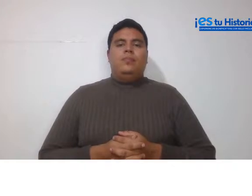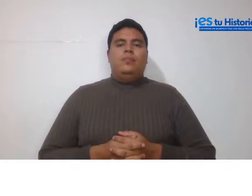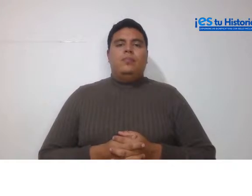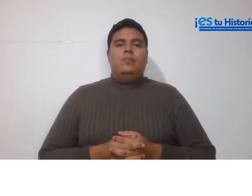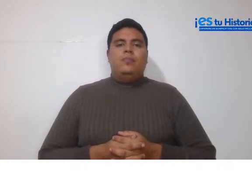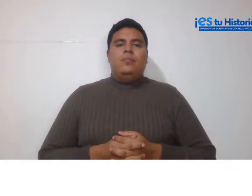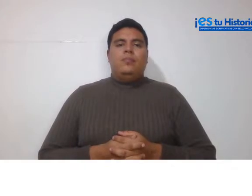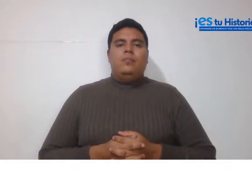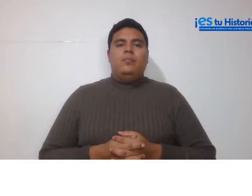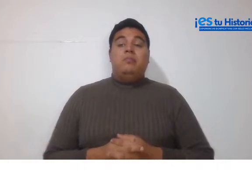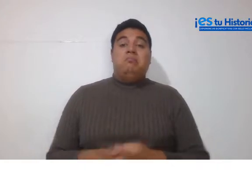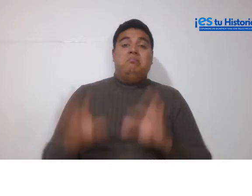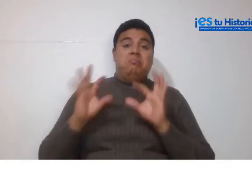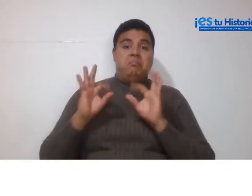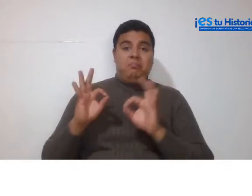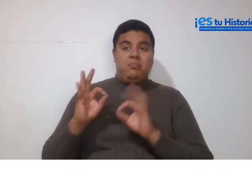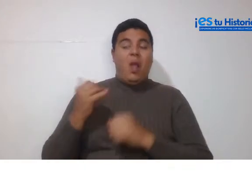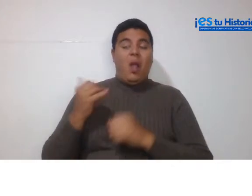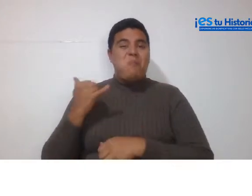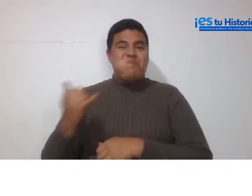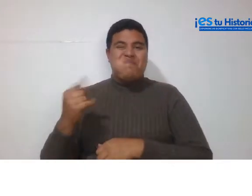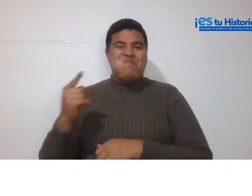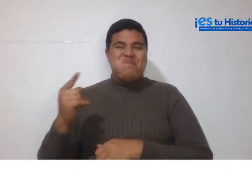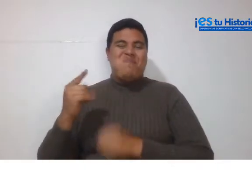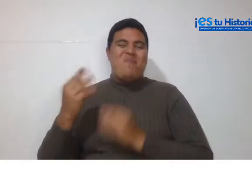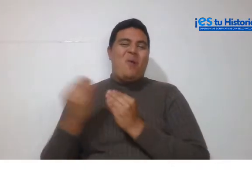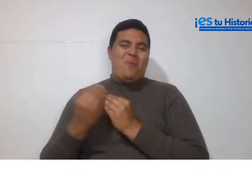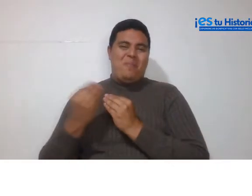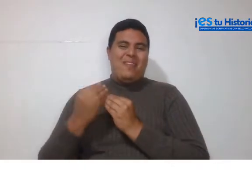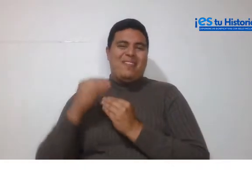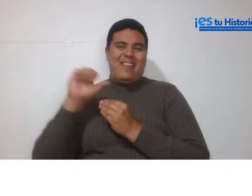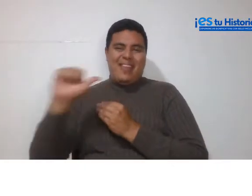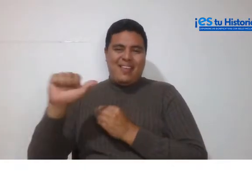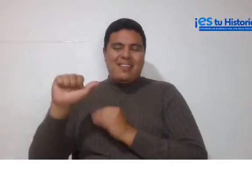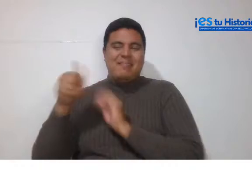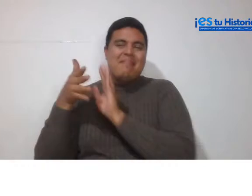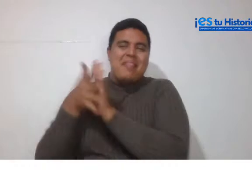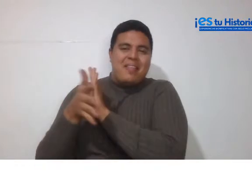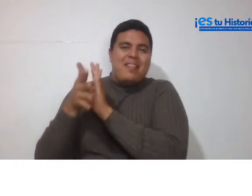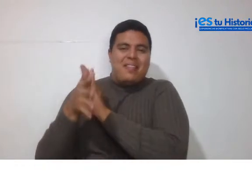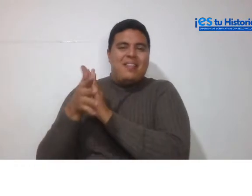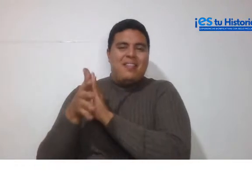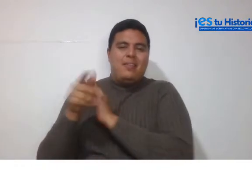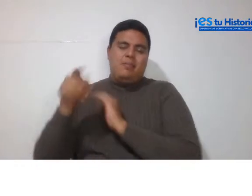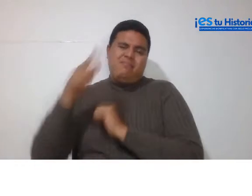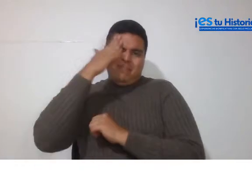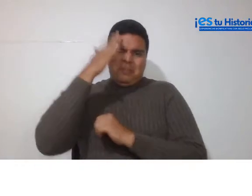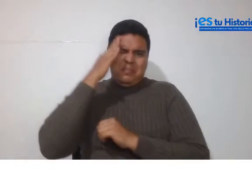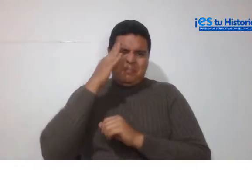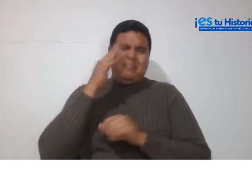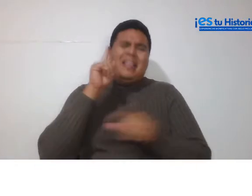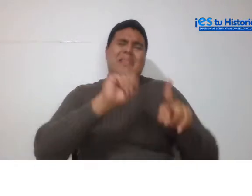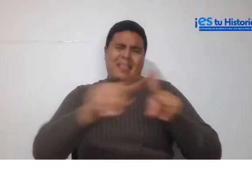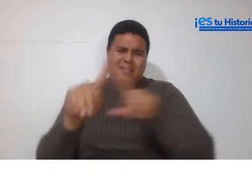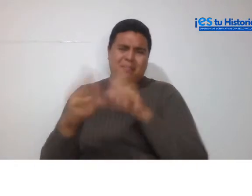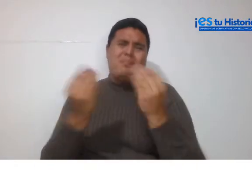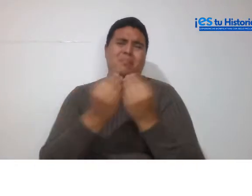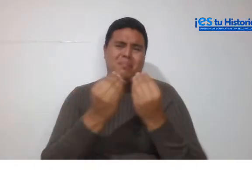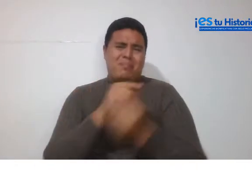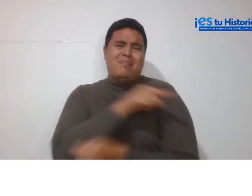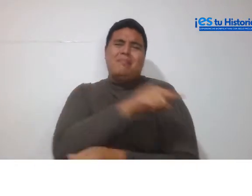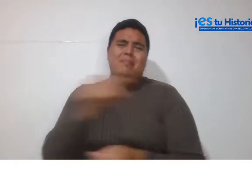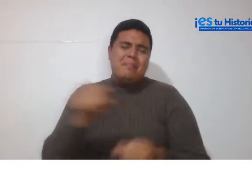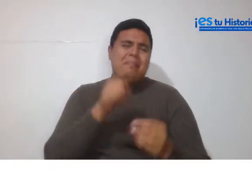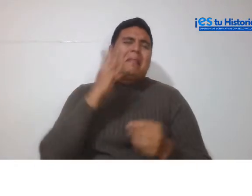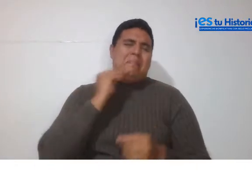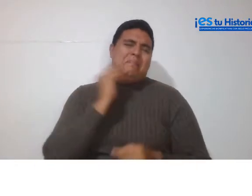Bueno, ahí teníamos entonces el aporte de una de las compañeras. Eso son, obviamente hay varios compañeros, pero por tiempo yo insisto acá, tenemos que ser muy limitados. Y bueno,